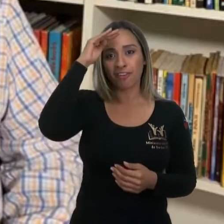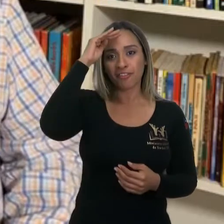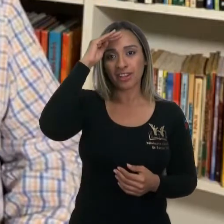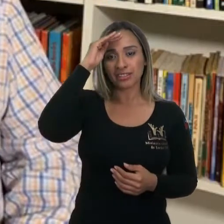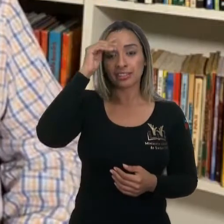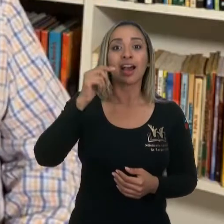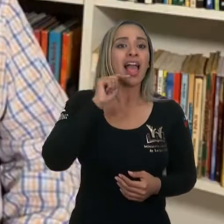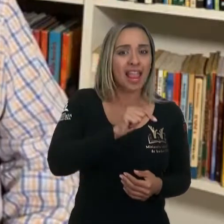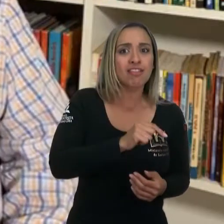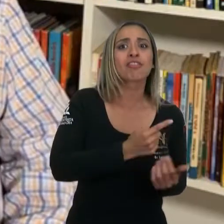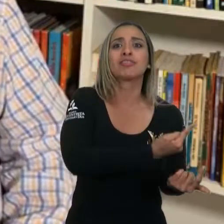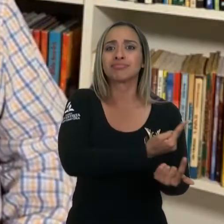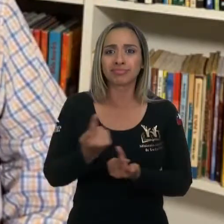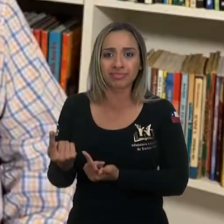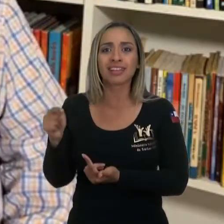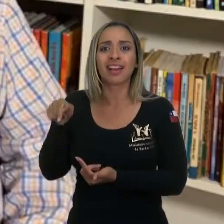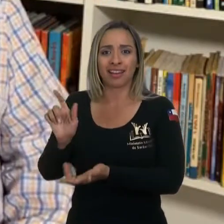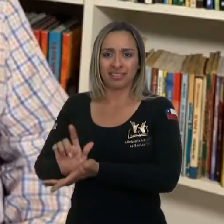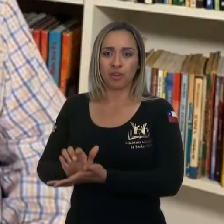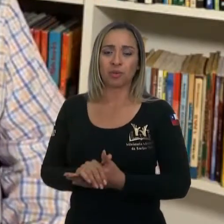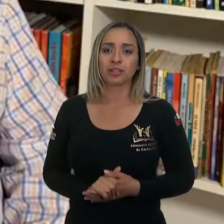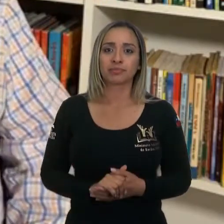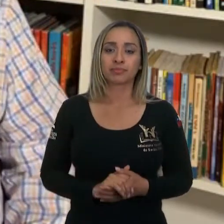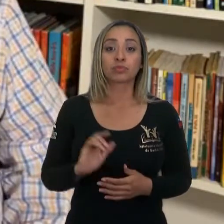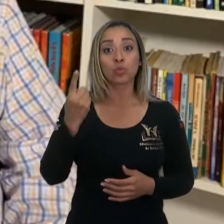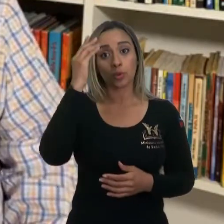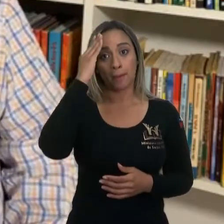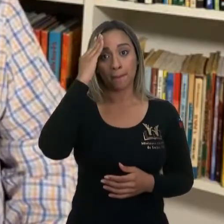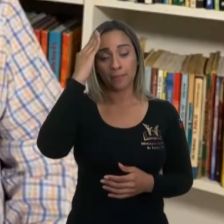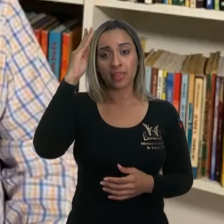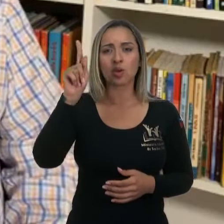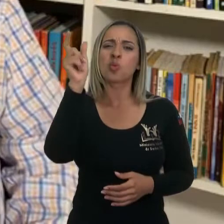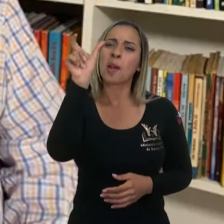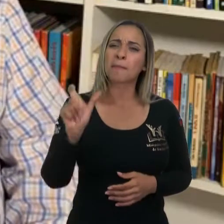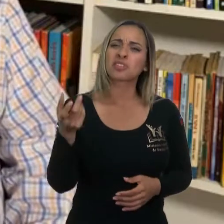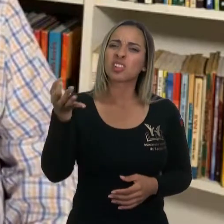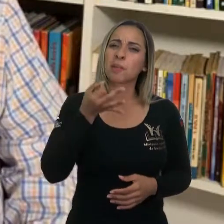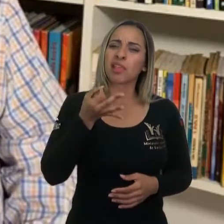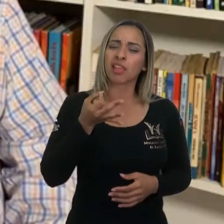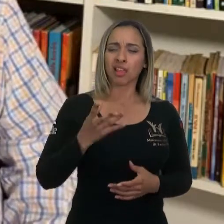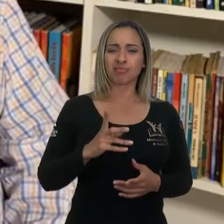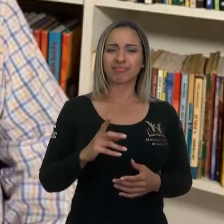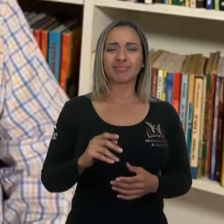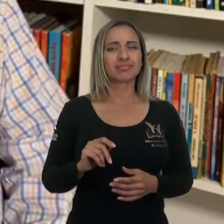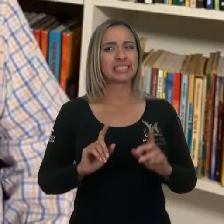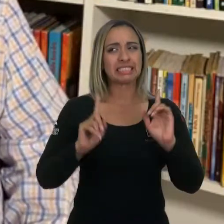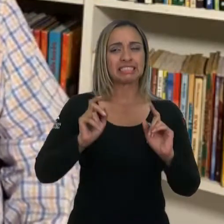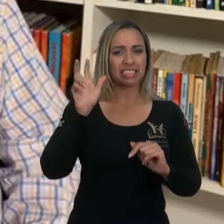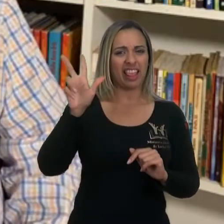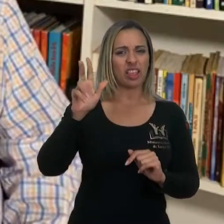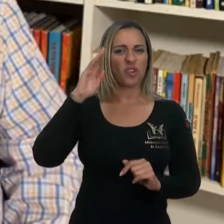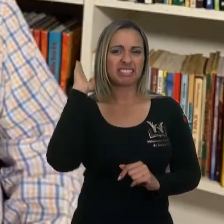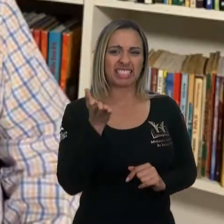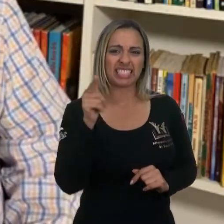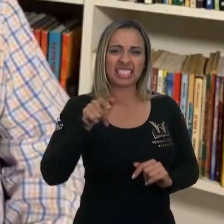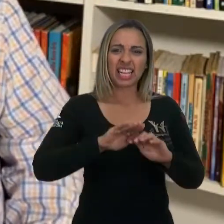llegarían al otro lado del mar. El otro día alguien me preguntó, ¿no es que Dios estará castigando al mundo por causa de su